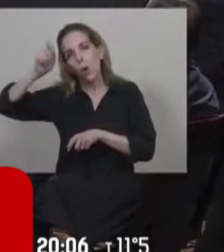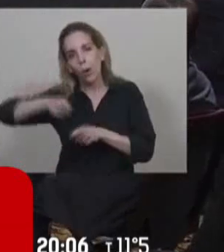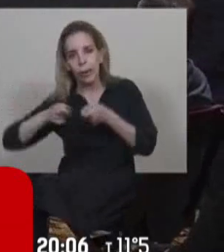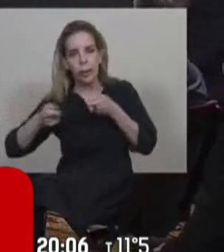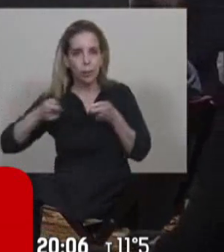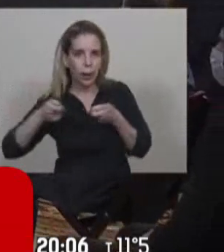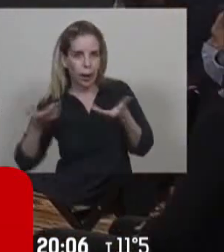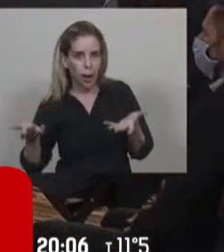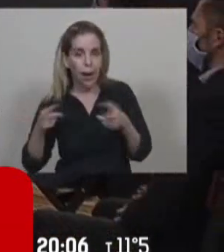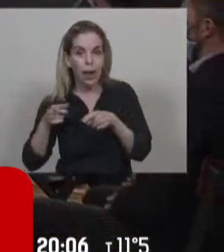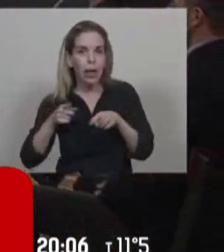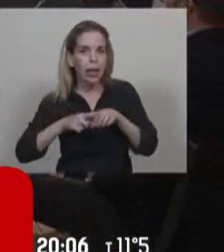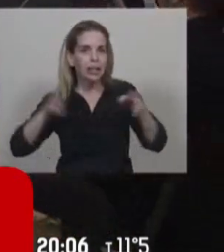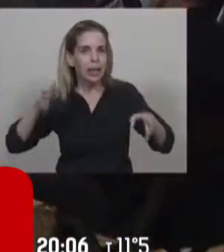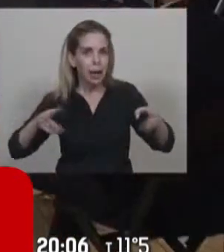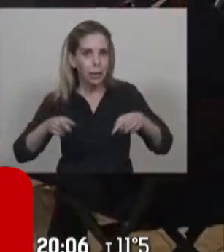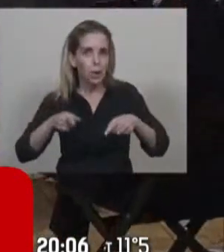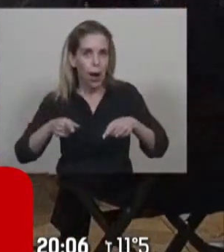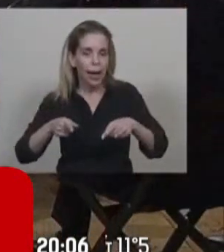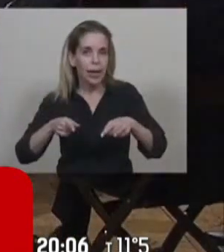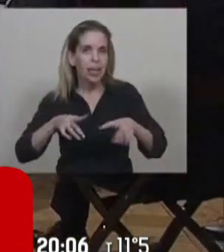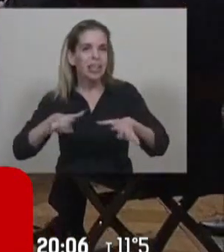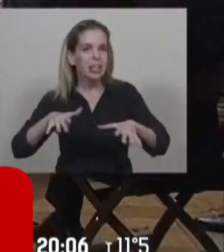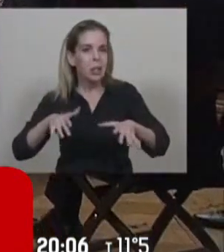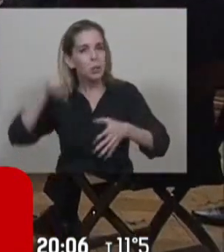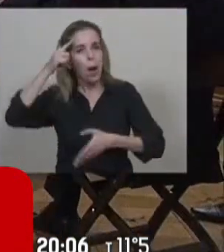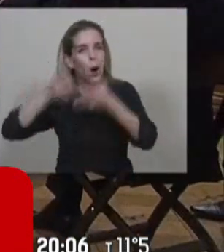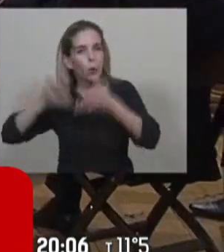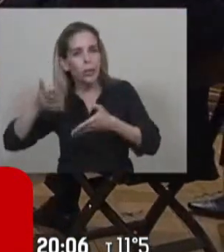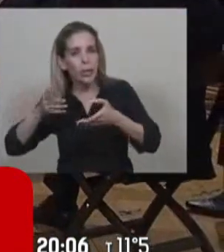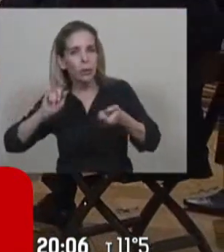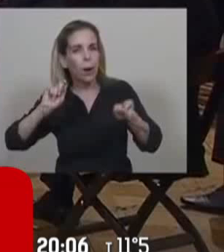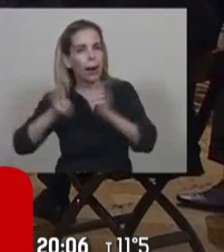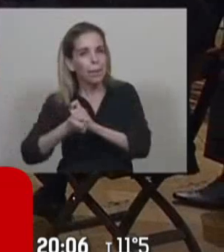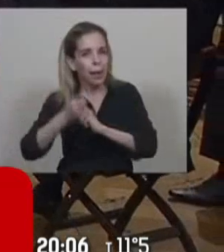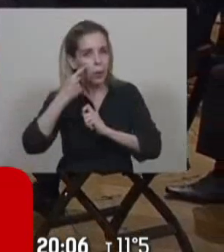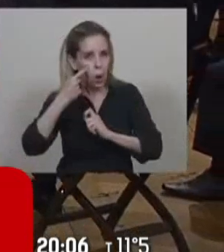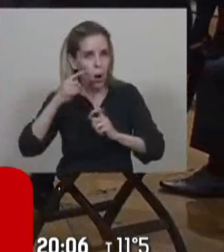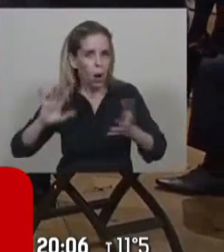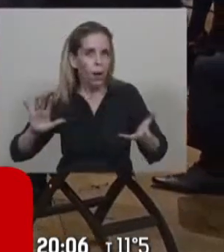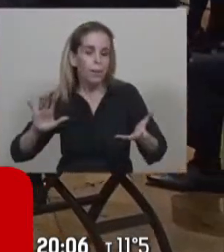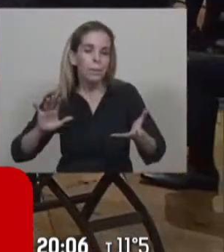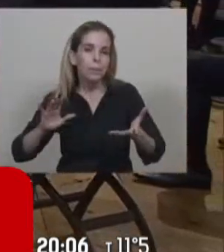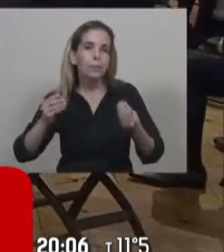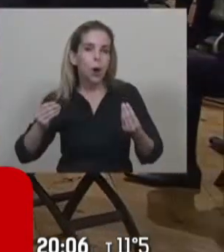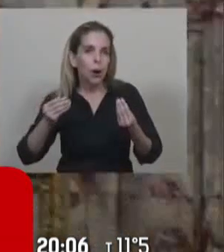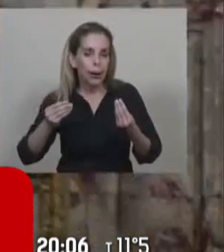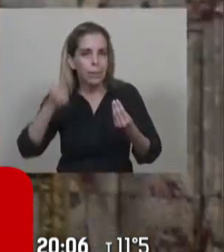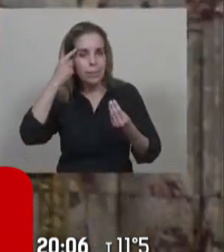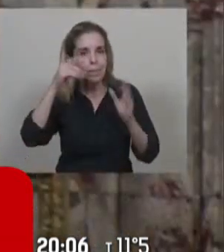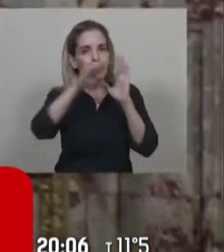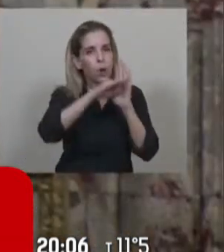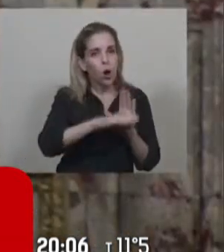ese contexto, la arbitrariedad procesal fue ganando terreno en desmedro de las más elementables normas